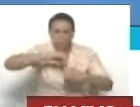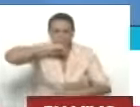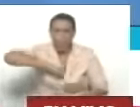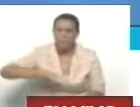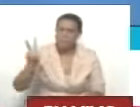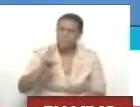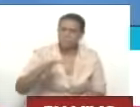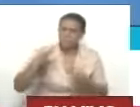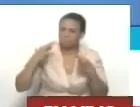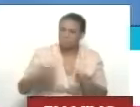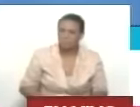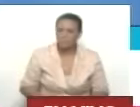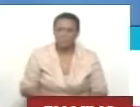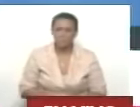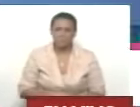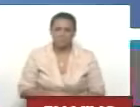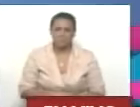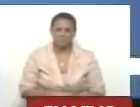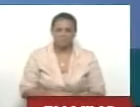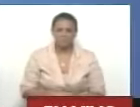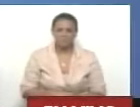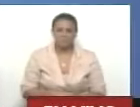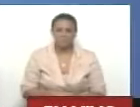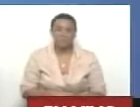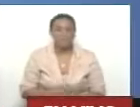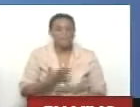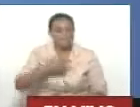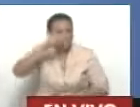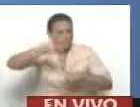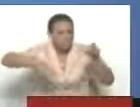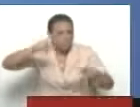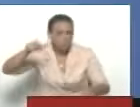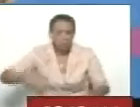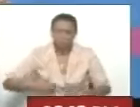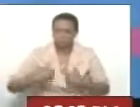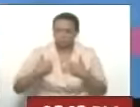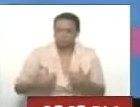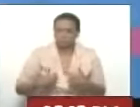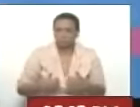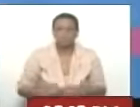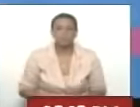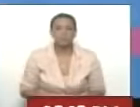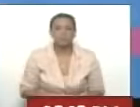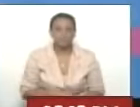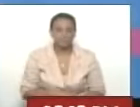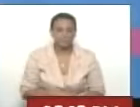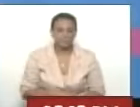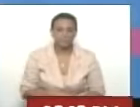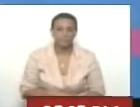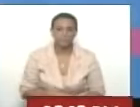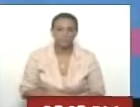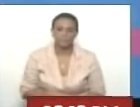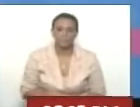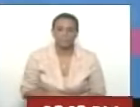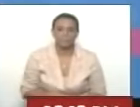verdaderos. ¿Ah? Gente valiente. Inteligente, además.